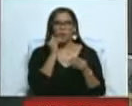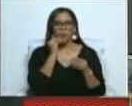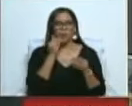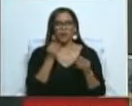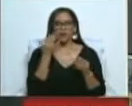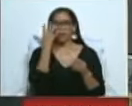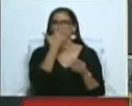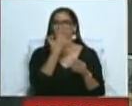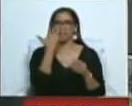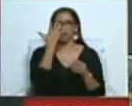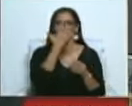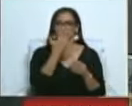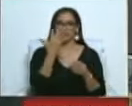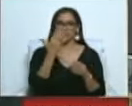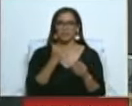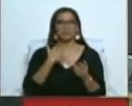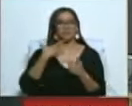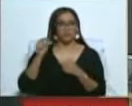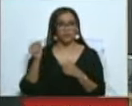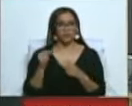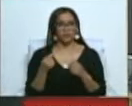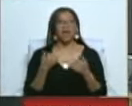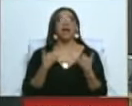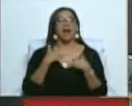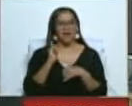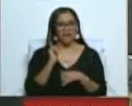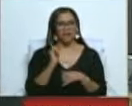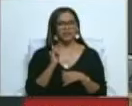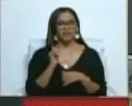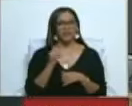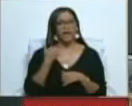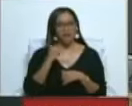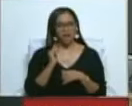la manipulación, muchísimo. Todavía hay quienes creen, a